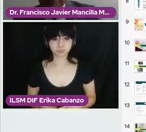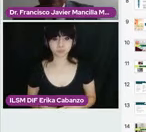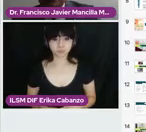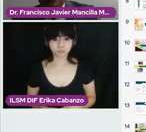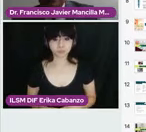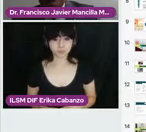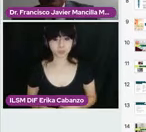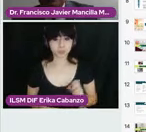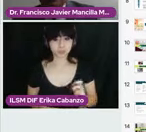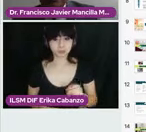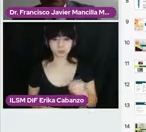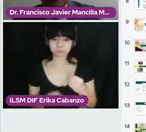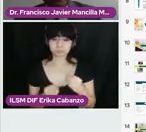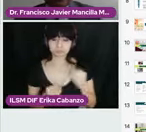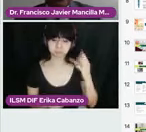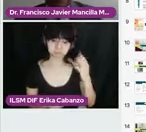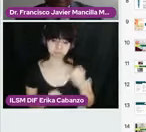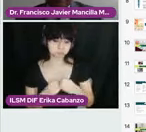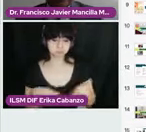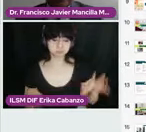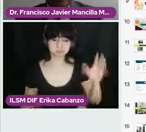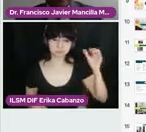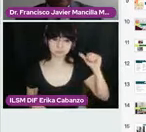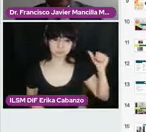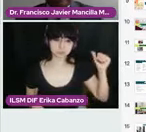vamos a tener un ejemplo de ello, ¿sí?